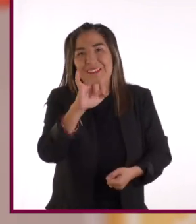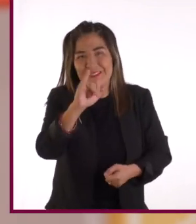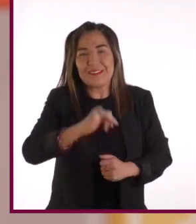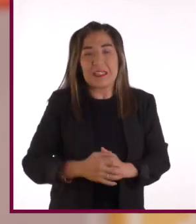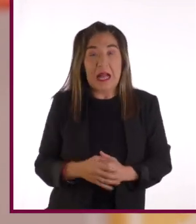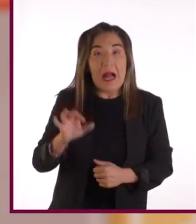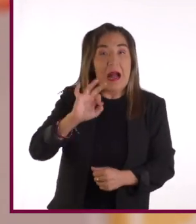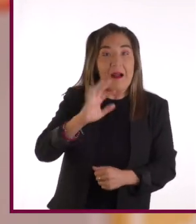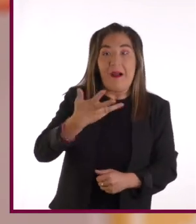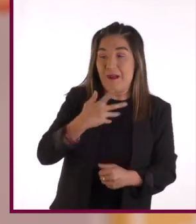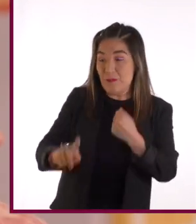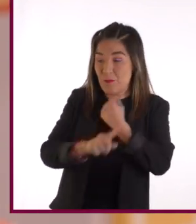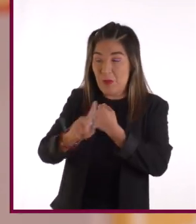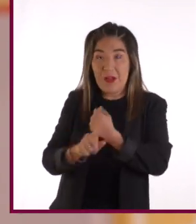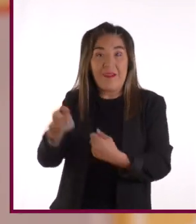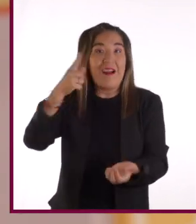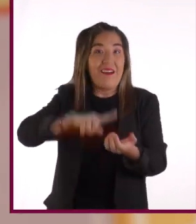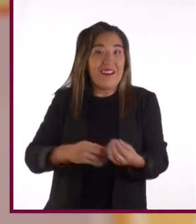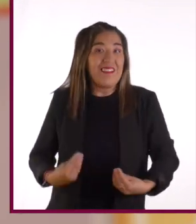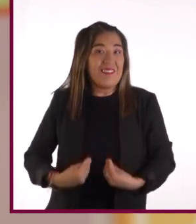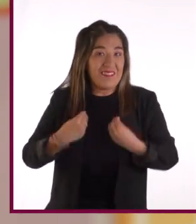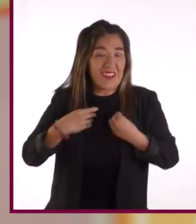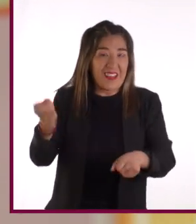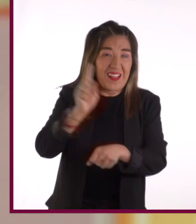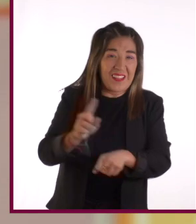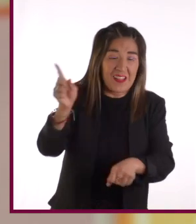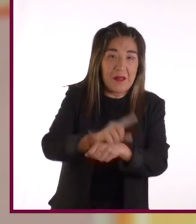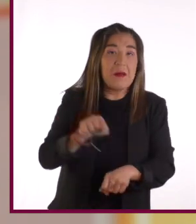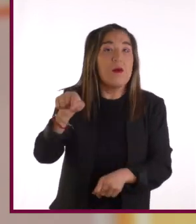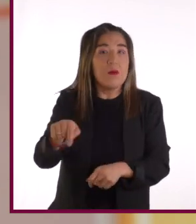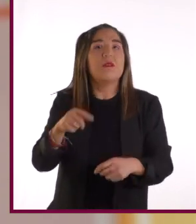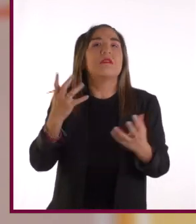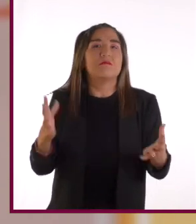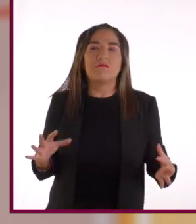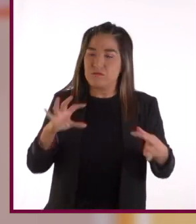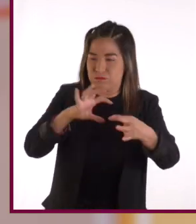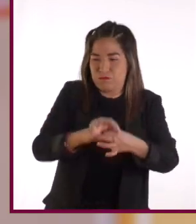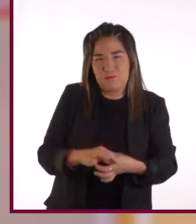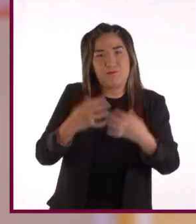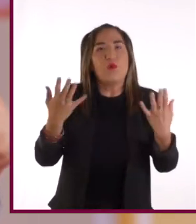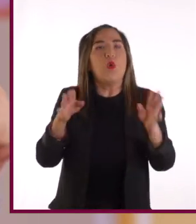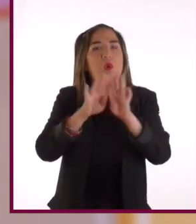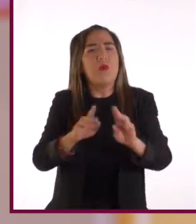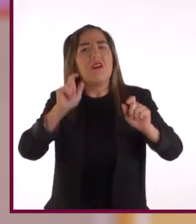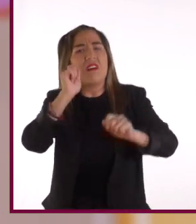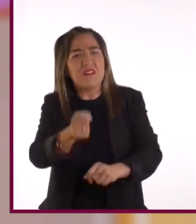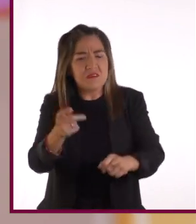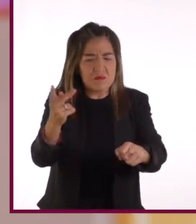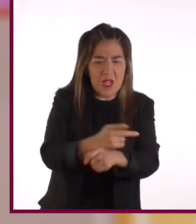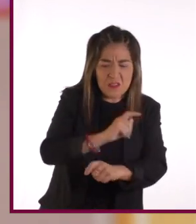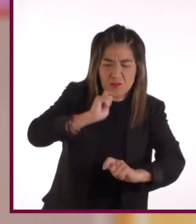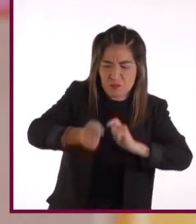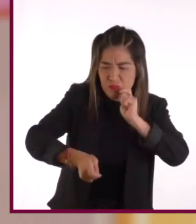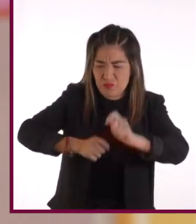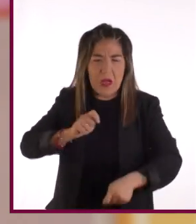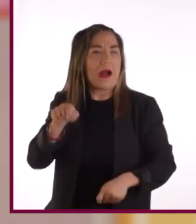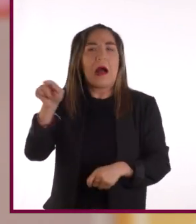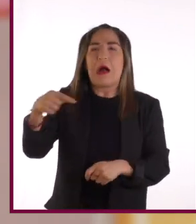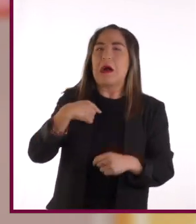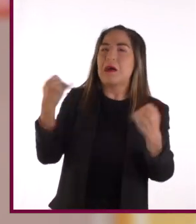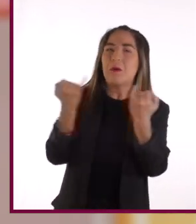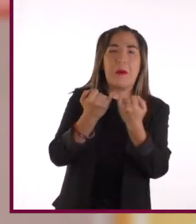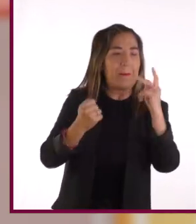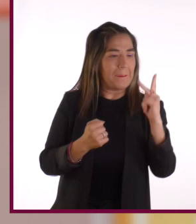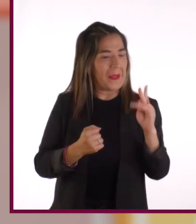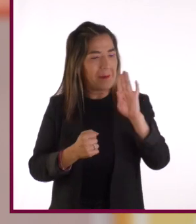inventan. Porque con un problema que podría suceder en la vida real, las matemáticas vienen a esquematizar lo que sucede, tal como lo